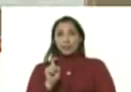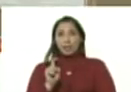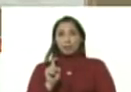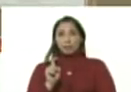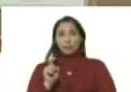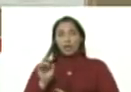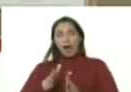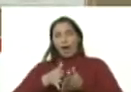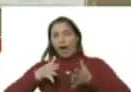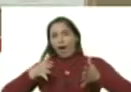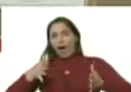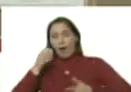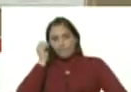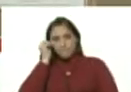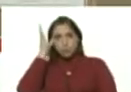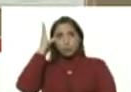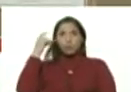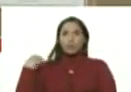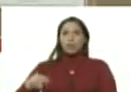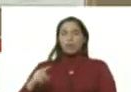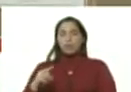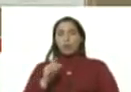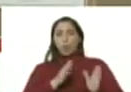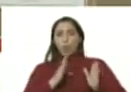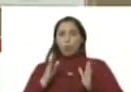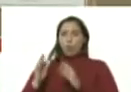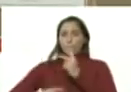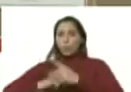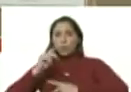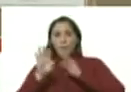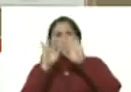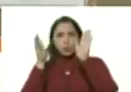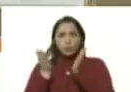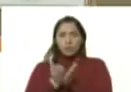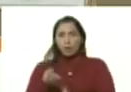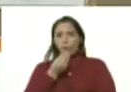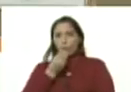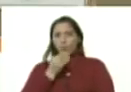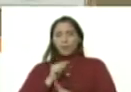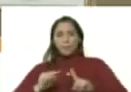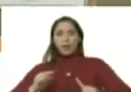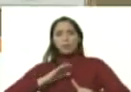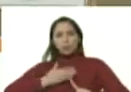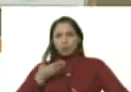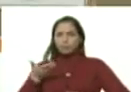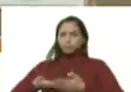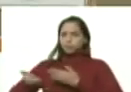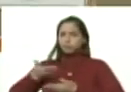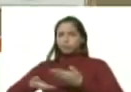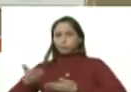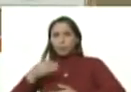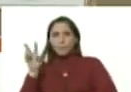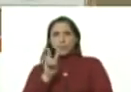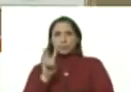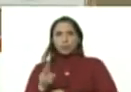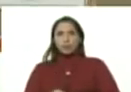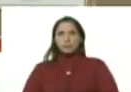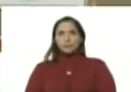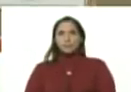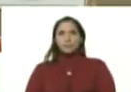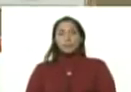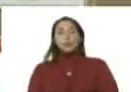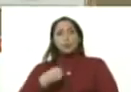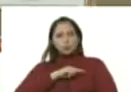gran capacidad que tiene ese organismo, el Programa Mundial de Alimentos, para poder colaborar con Venezuela. Nos